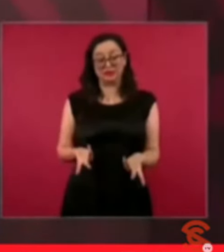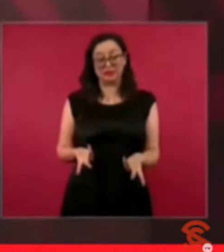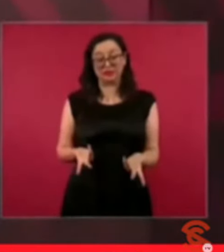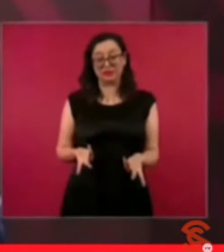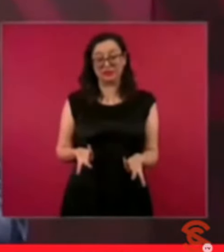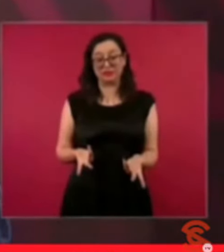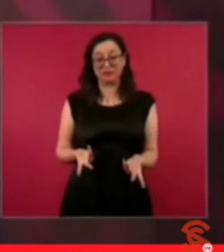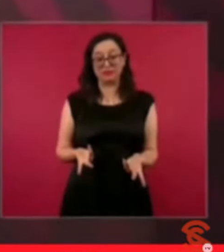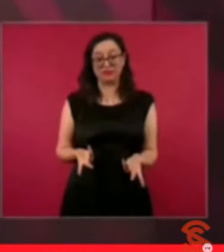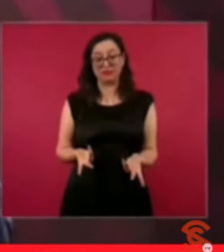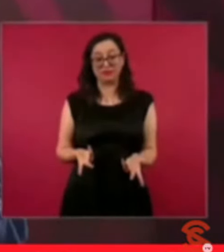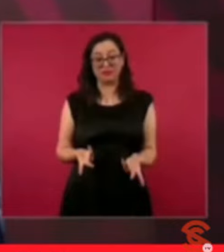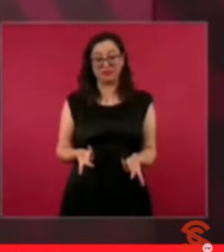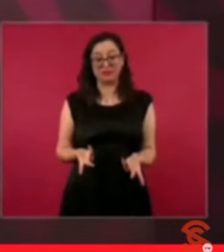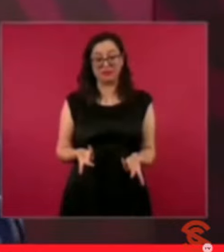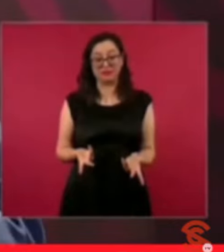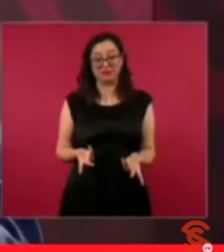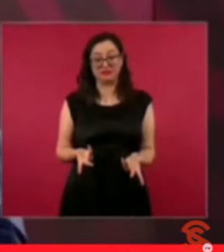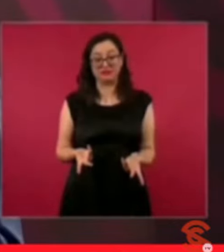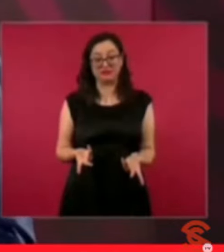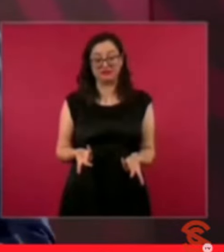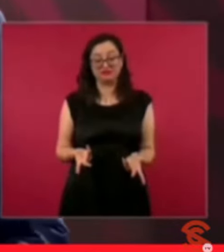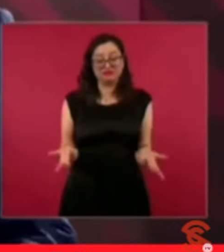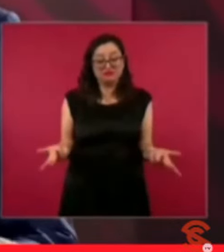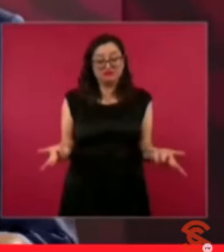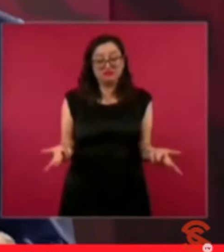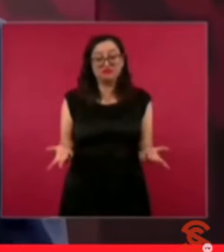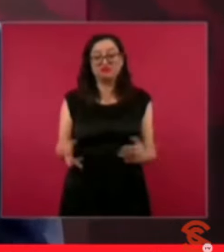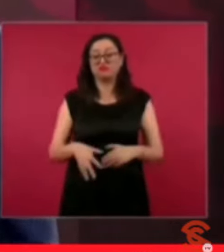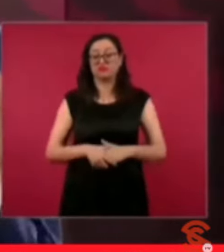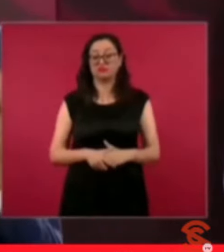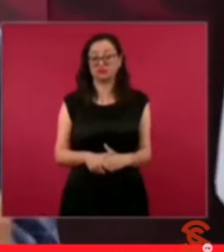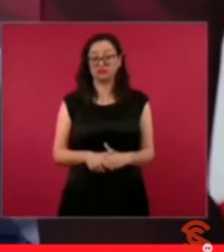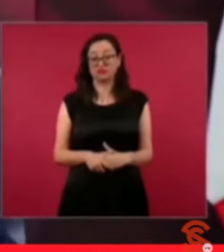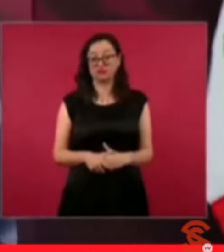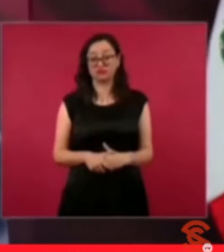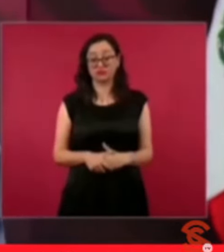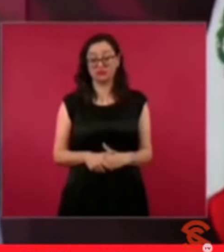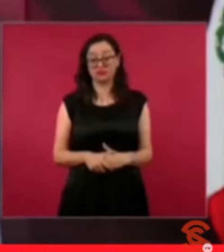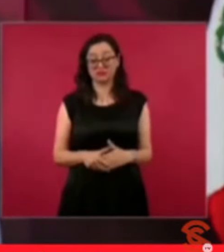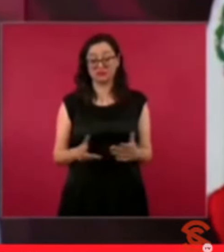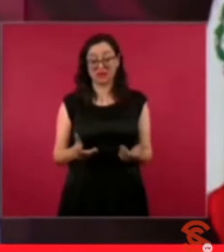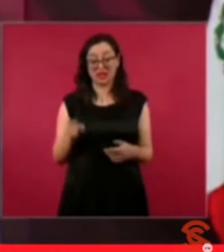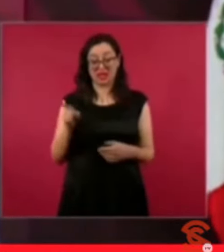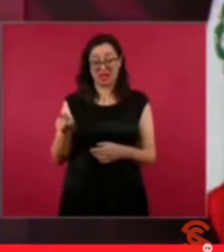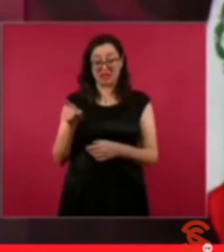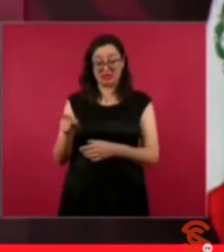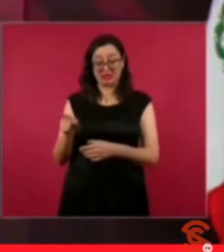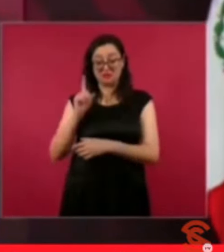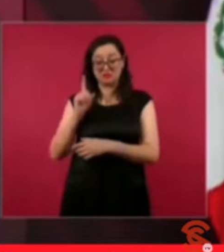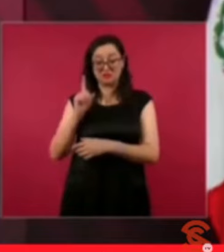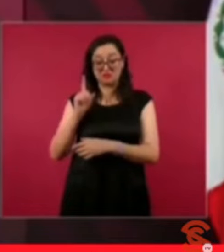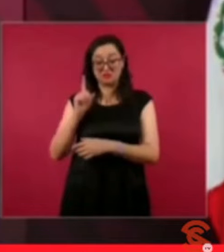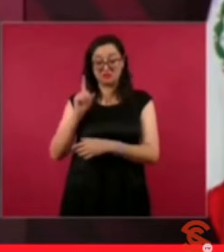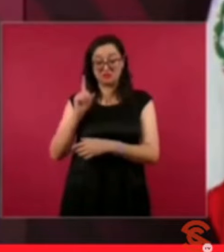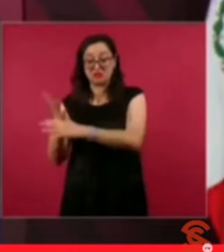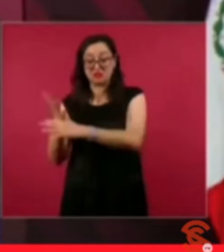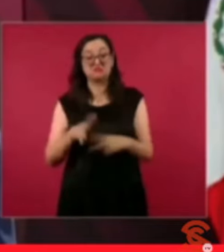el pueblo eh es masoquista el pueblo